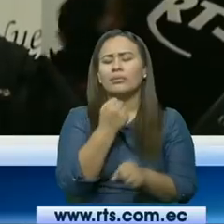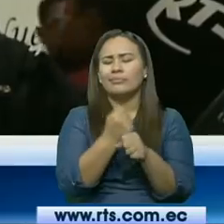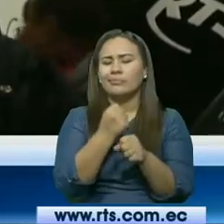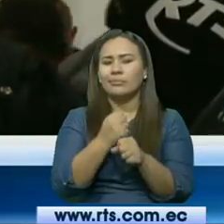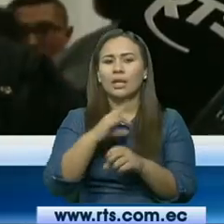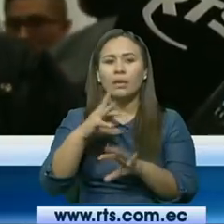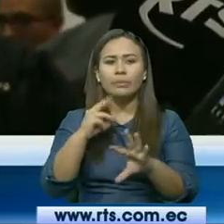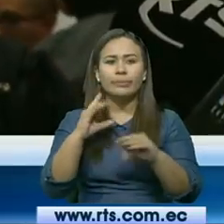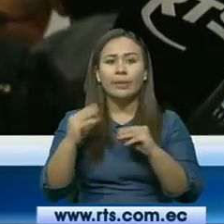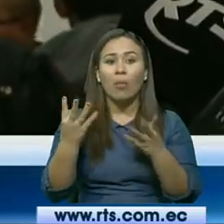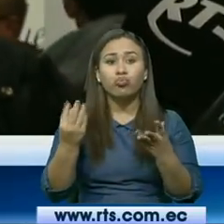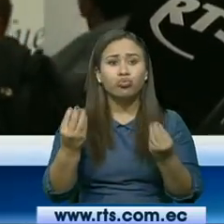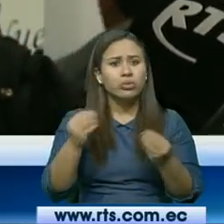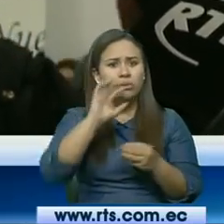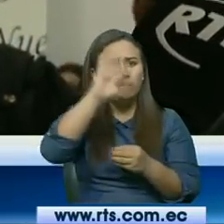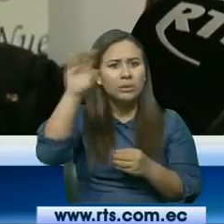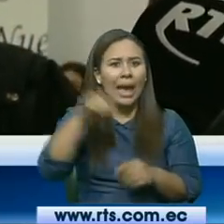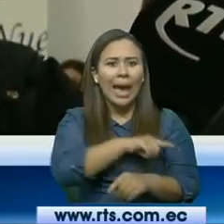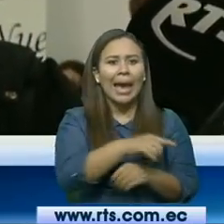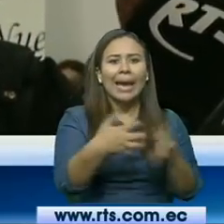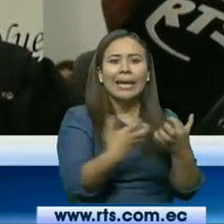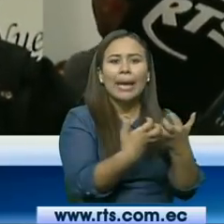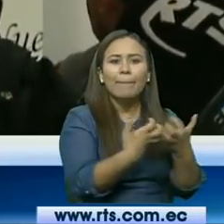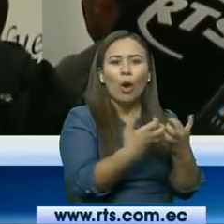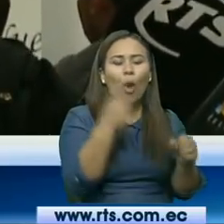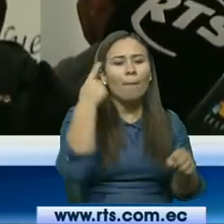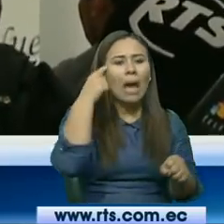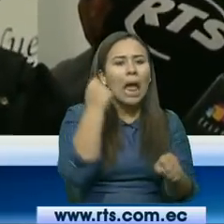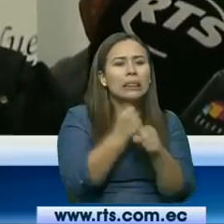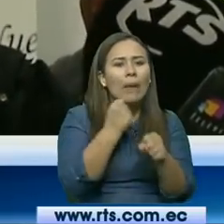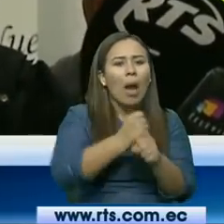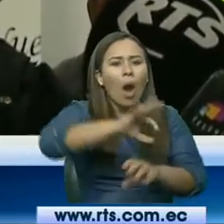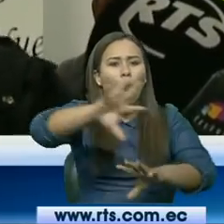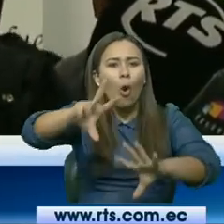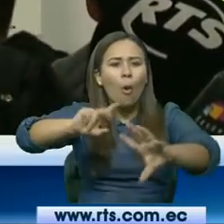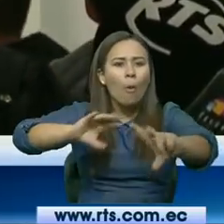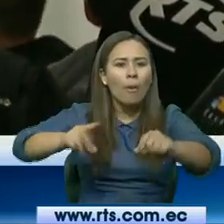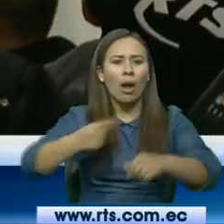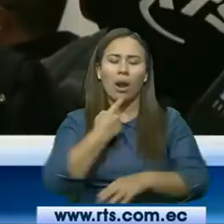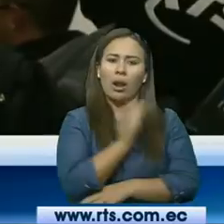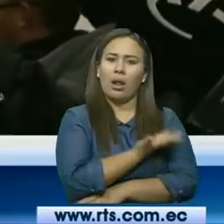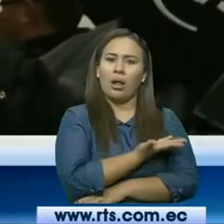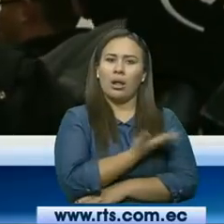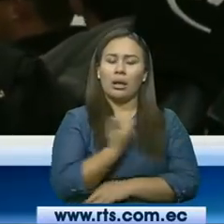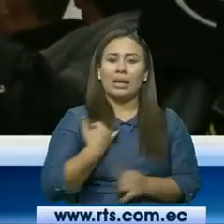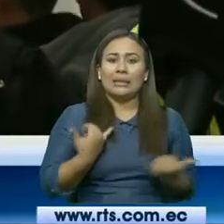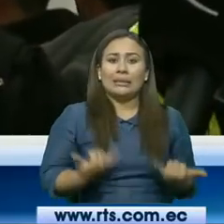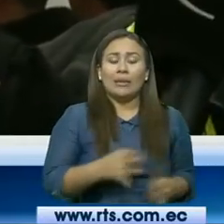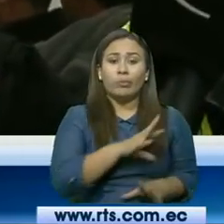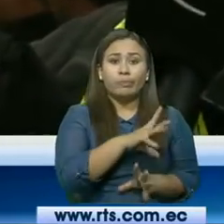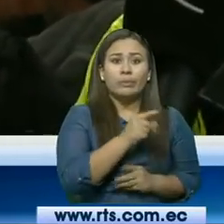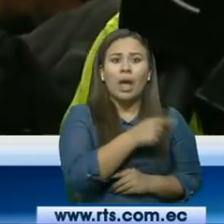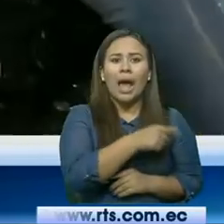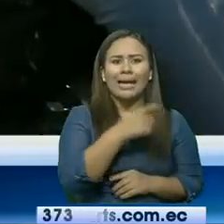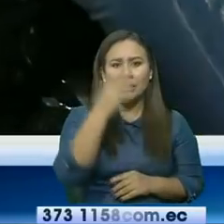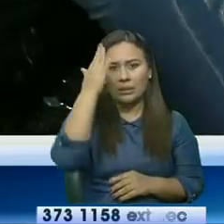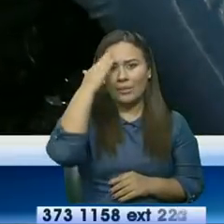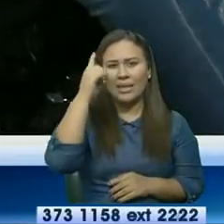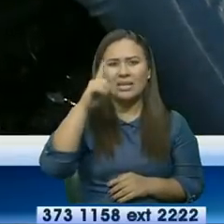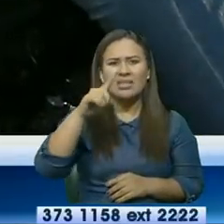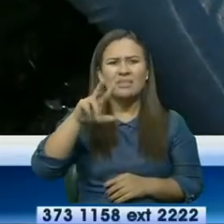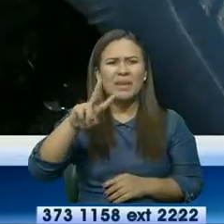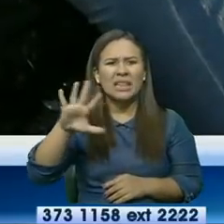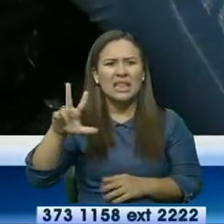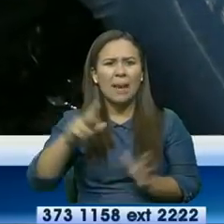de delitos es entre 1500 y hasta 50 mil dólares que se sustrajeron a personas mediante esta modalidad en los allanamientos